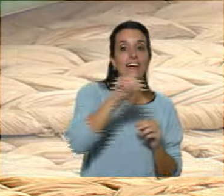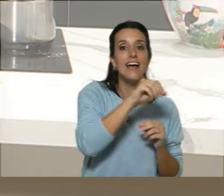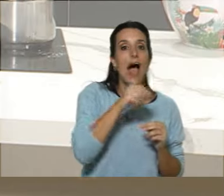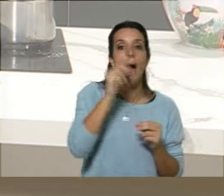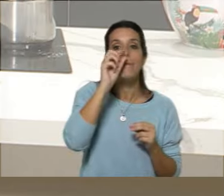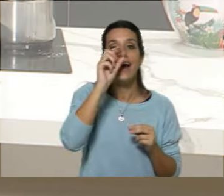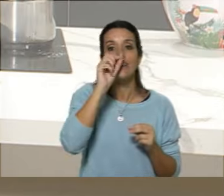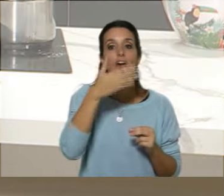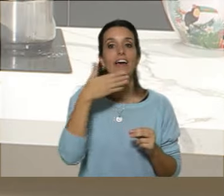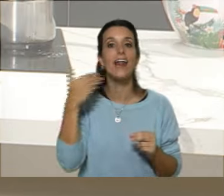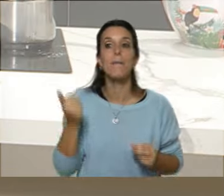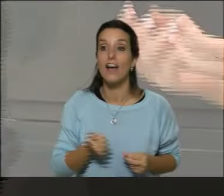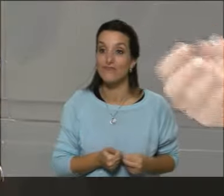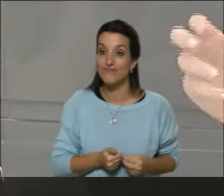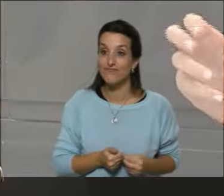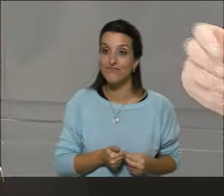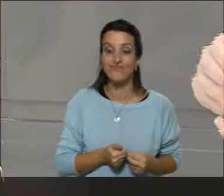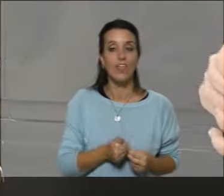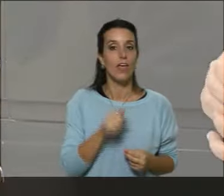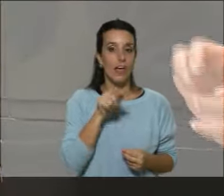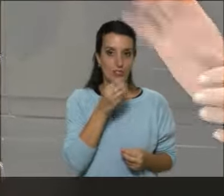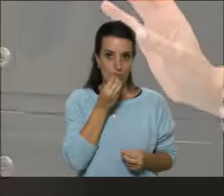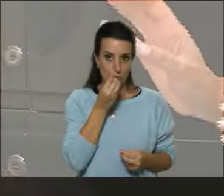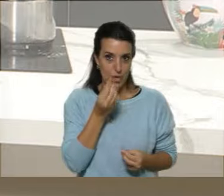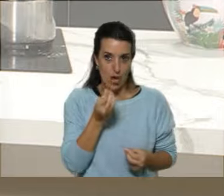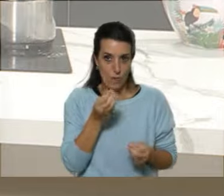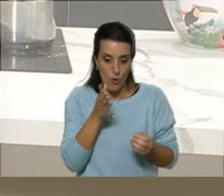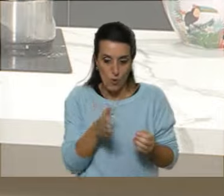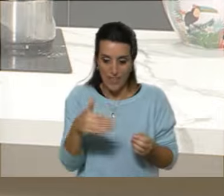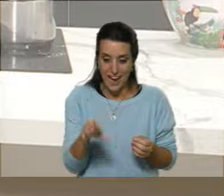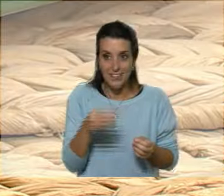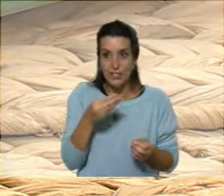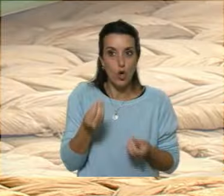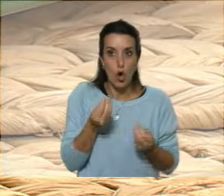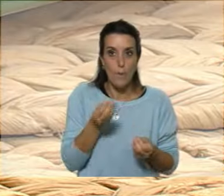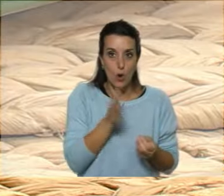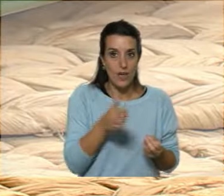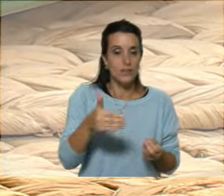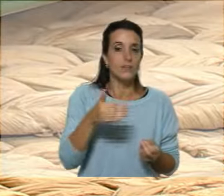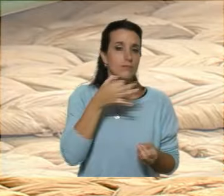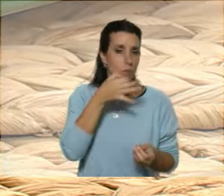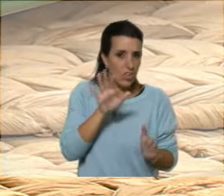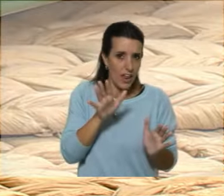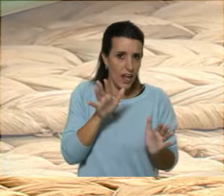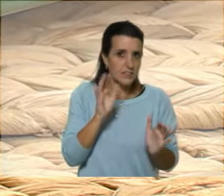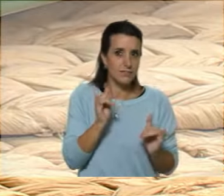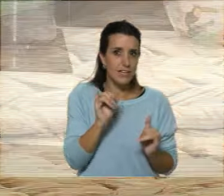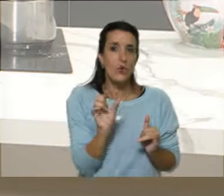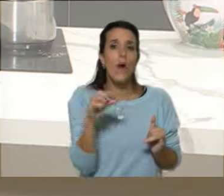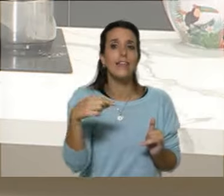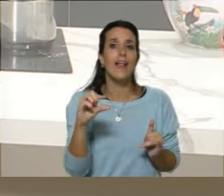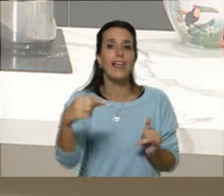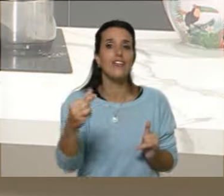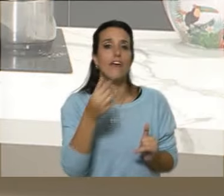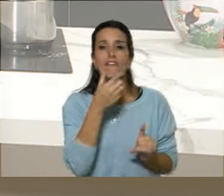pastelera. Mentira. Claro. Para, ¿y esto lo comemos con, desde los cuadraditos? ¿Podemos cortarlo así como los cuadraditos? Bien